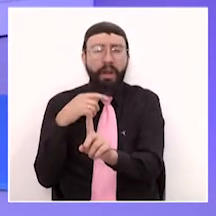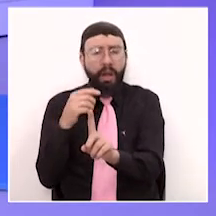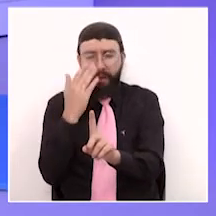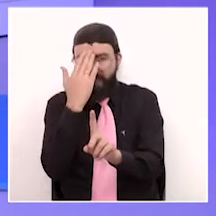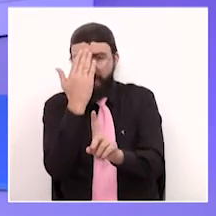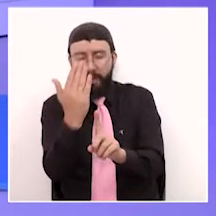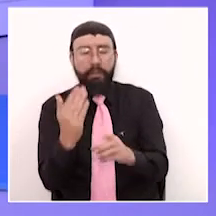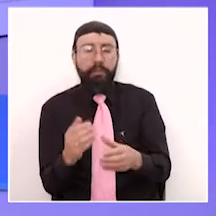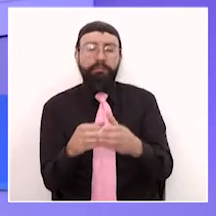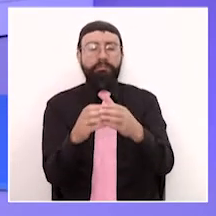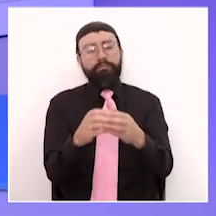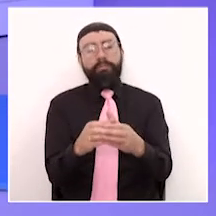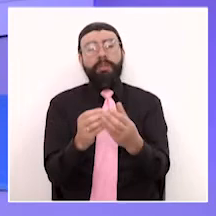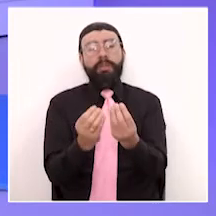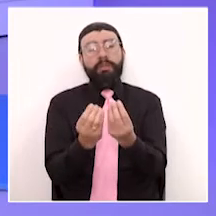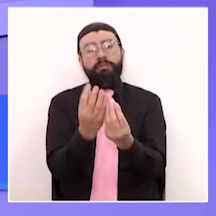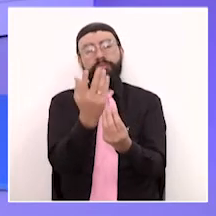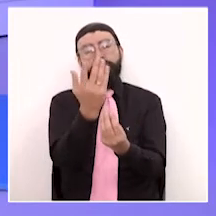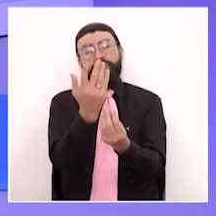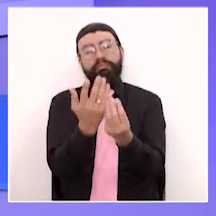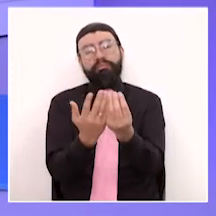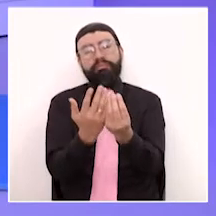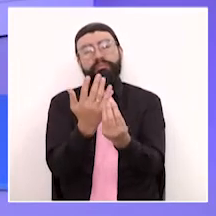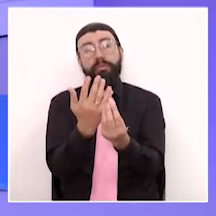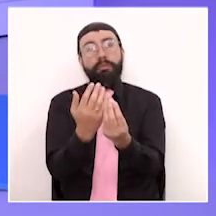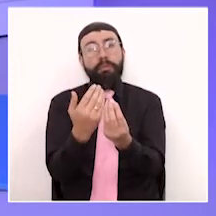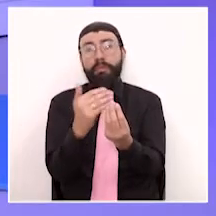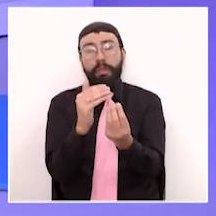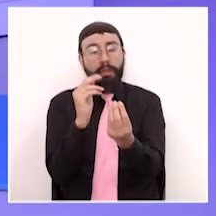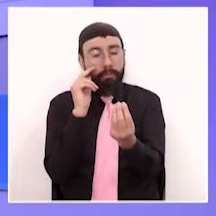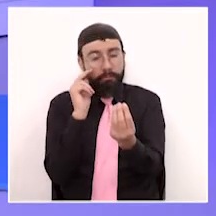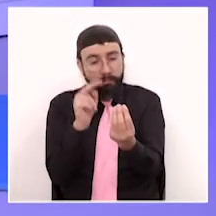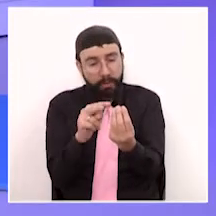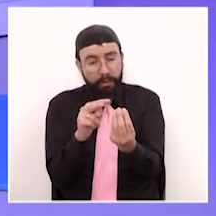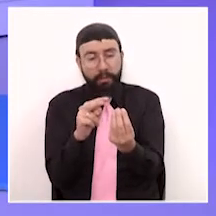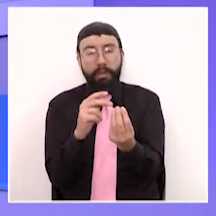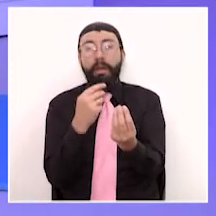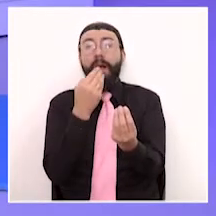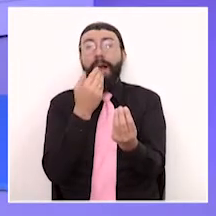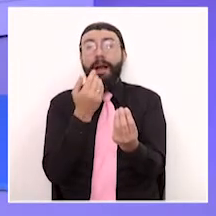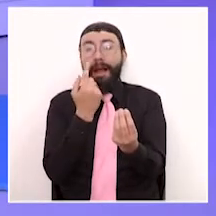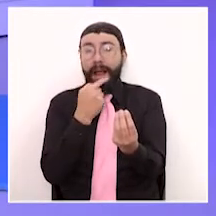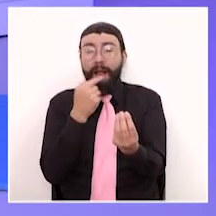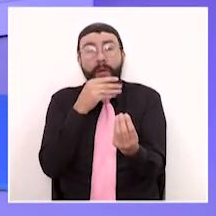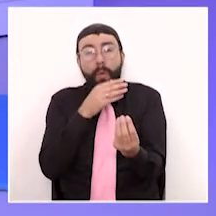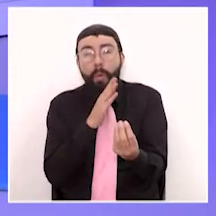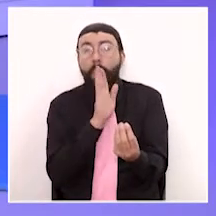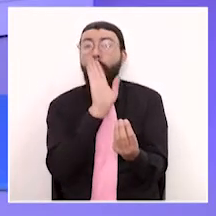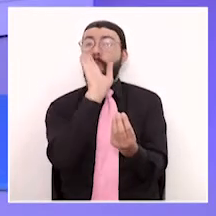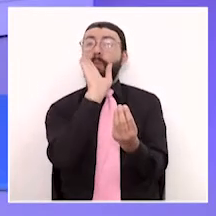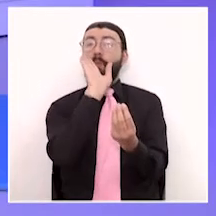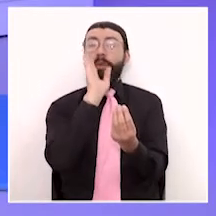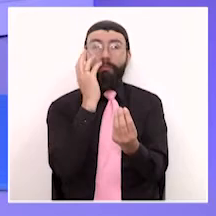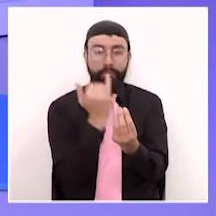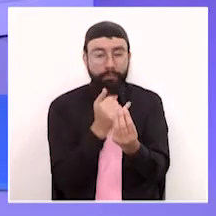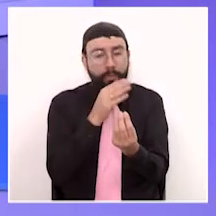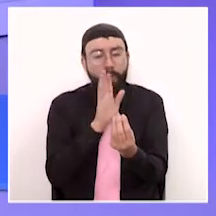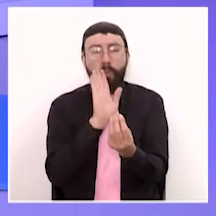ustedes y una vez comiencen a mirarla y tengan su lengua en esa parte superior y posterior del